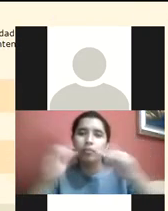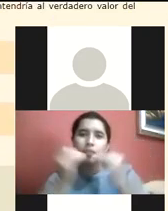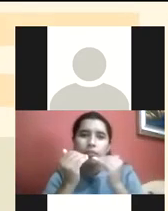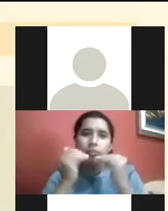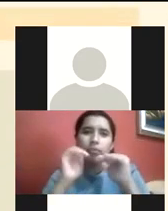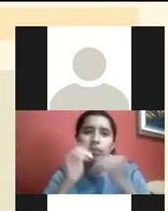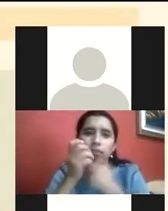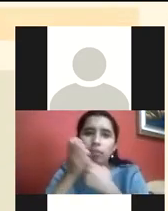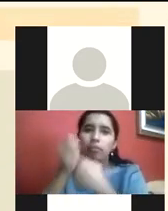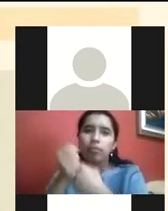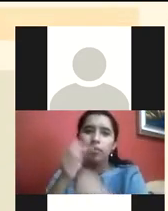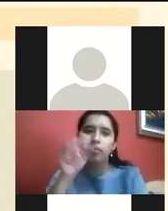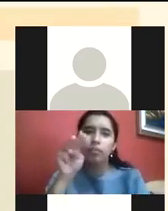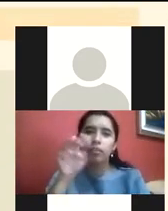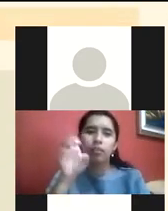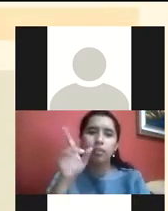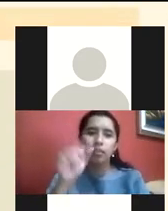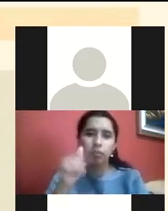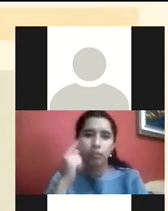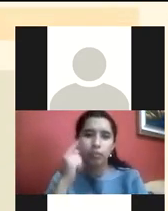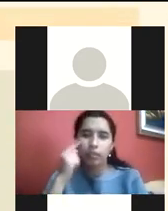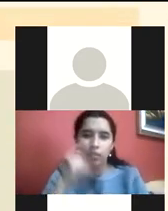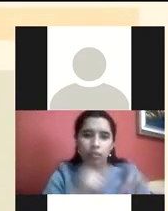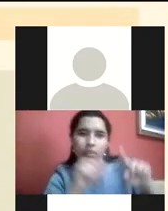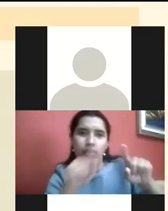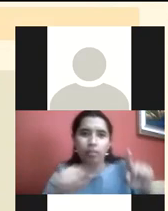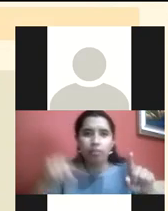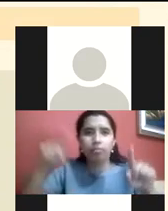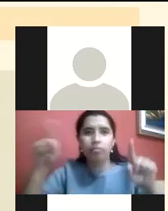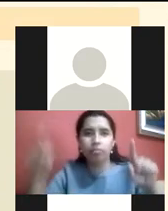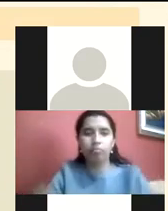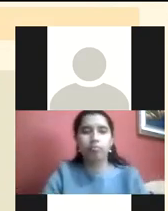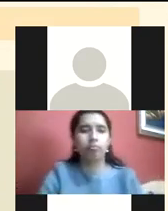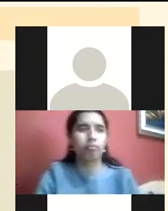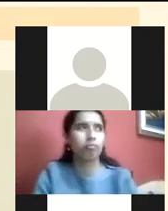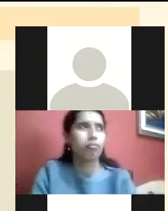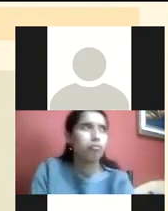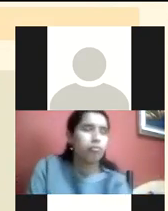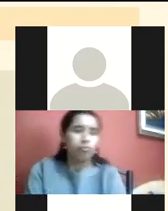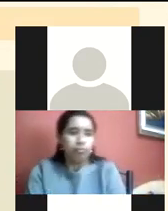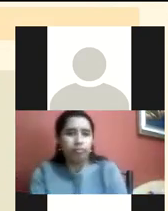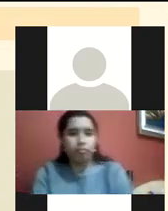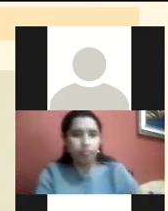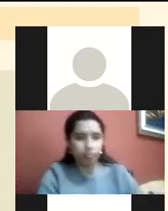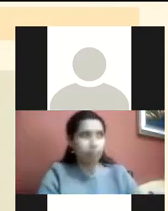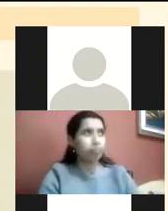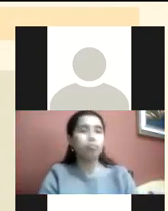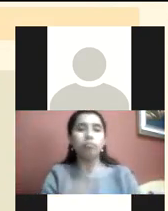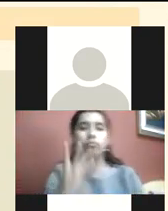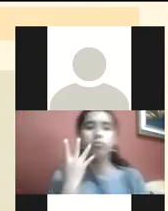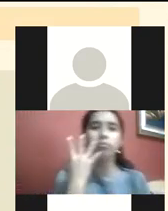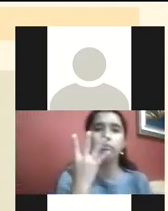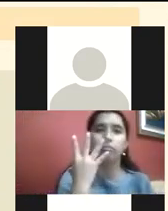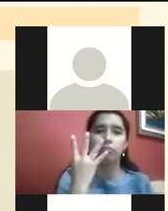Entonces bajo aquí y tengo otra de estas gráficas de las que ya hemos utilizado. Y aquí me aparecen cuatro cosas. La